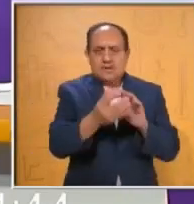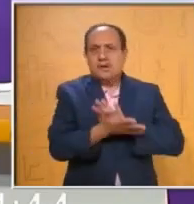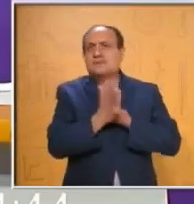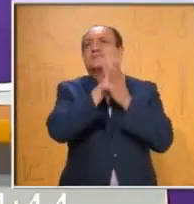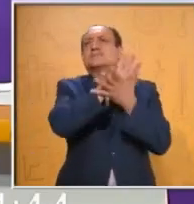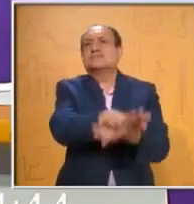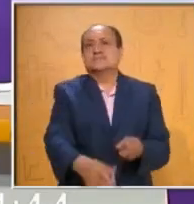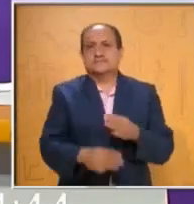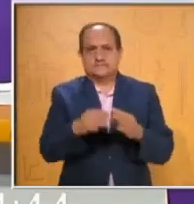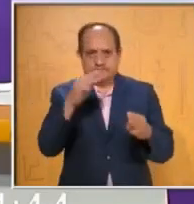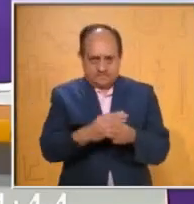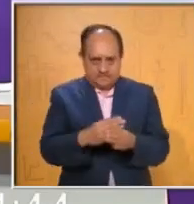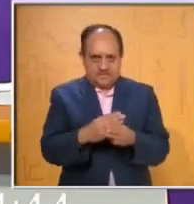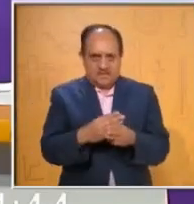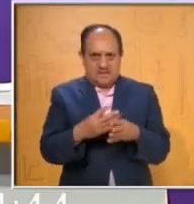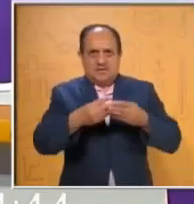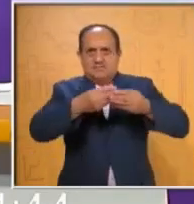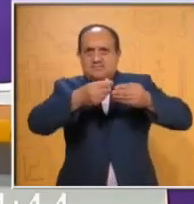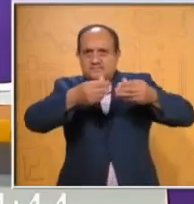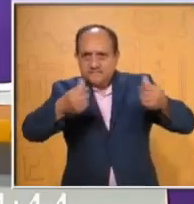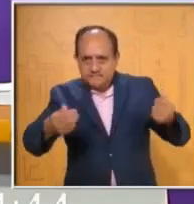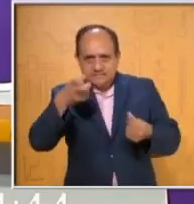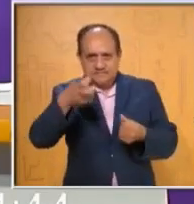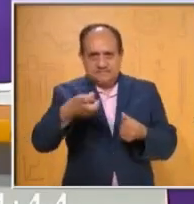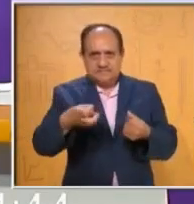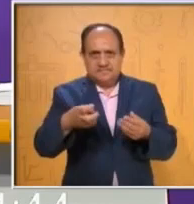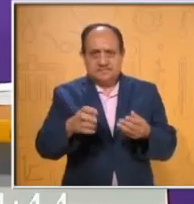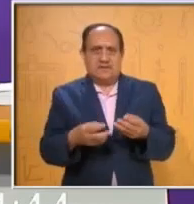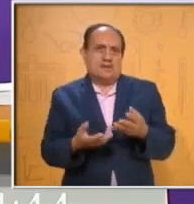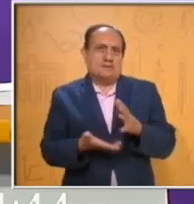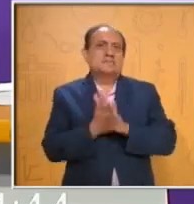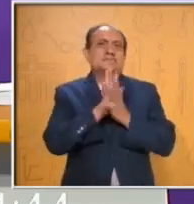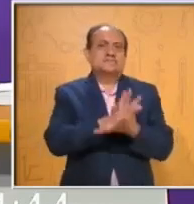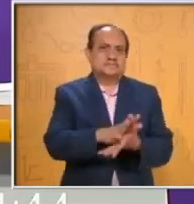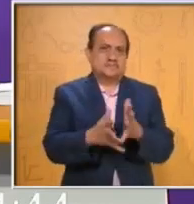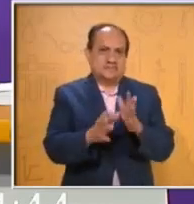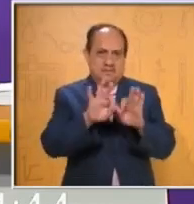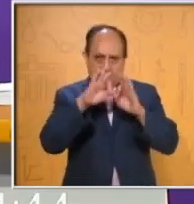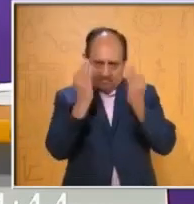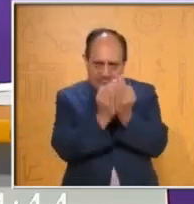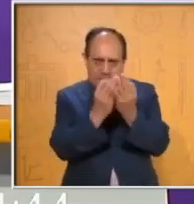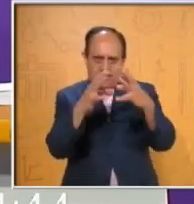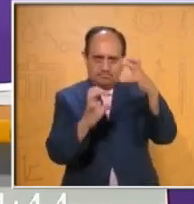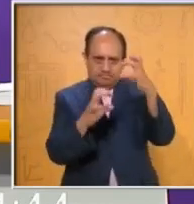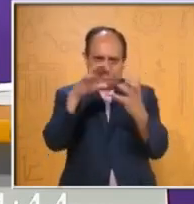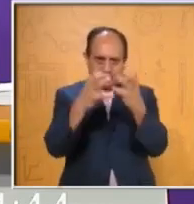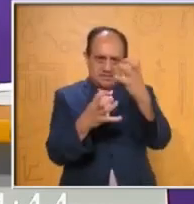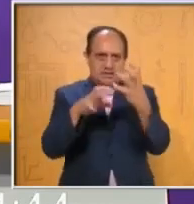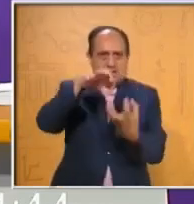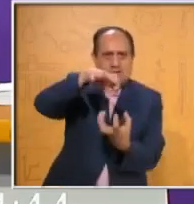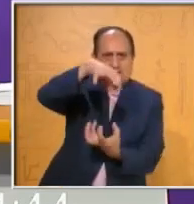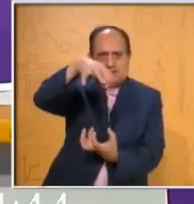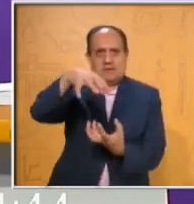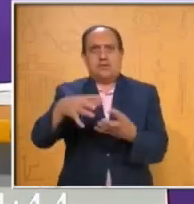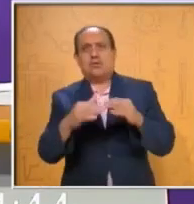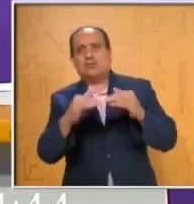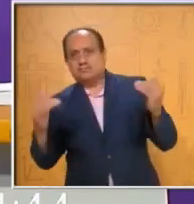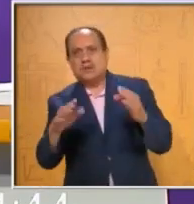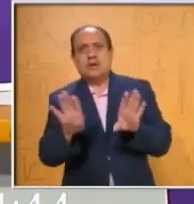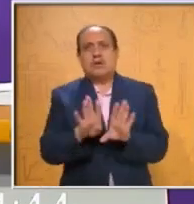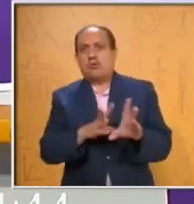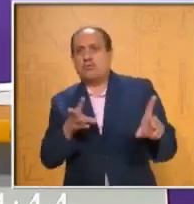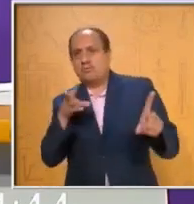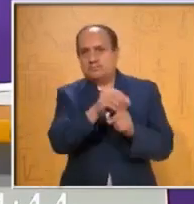los materiales, los deforme en este caso, convierta su forma, ¿verdad? ¿Cómo influye